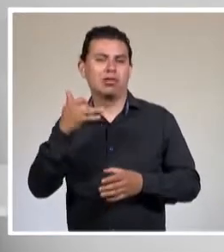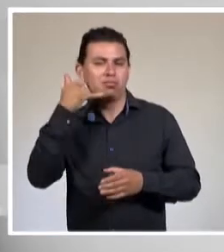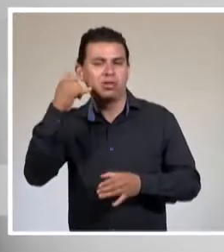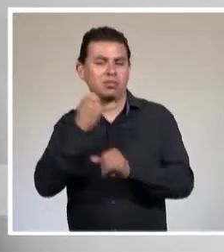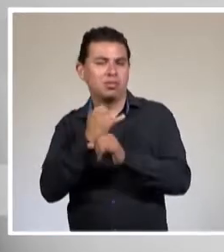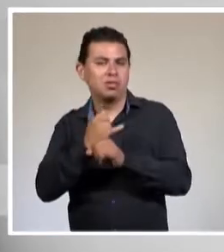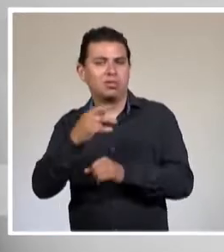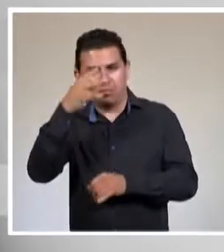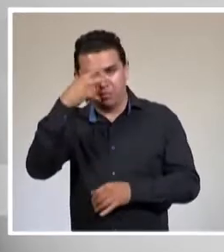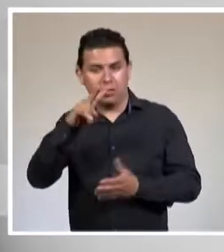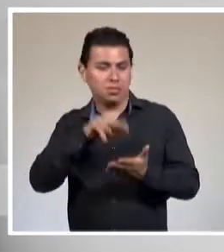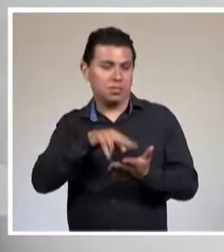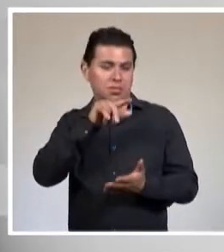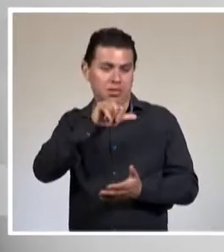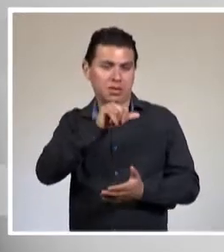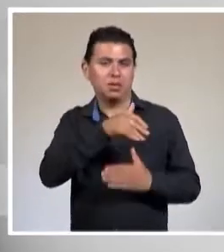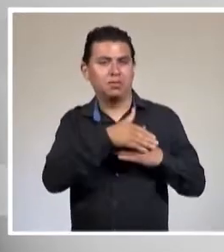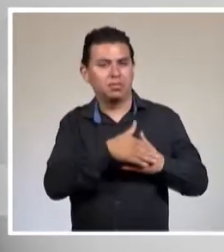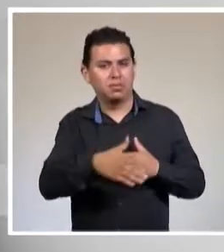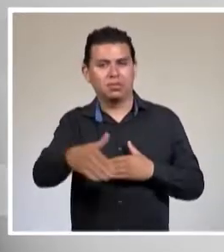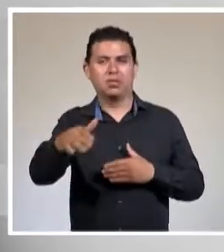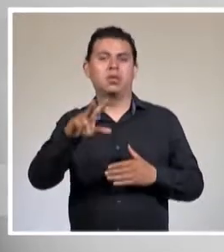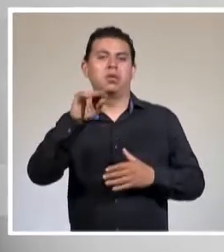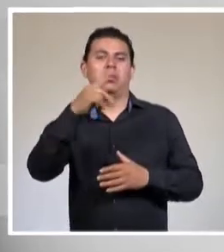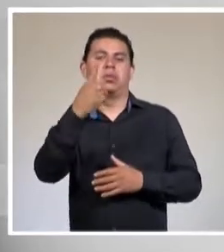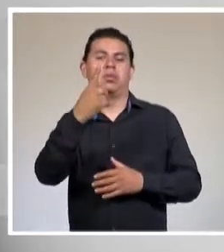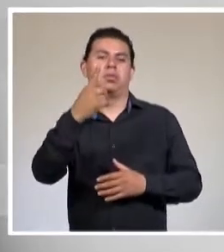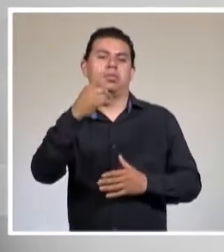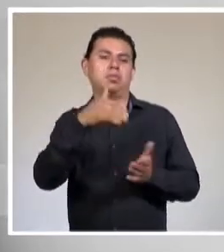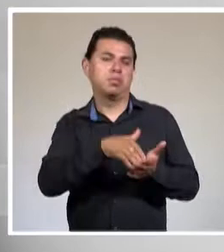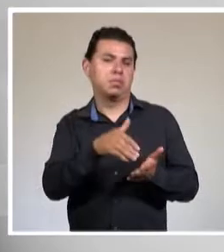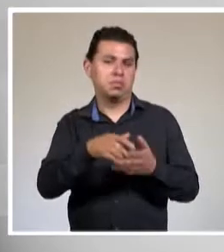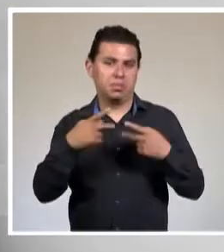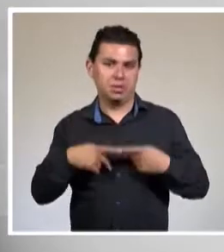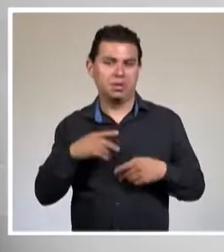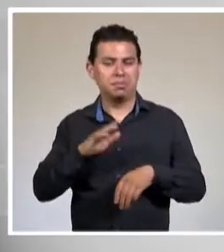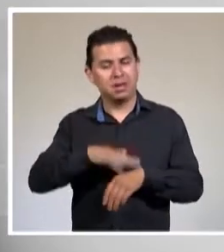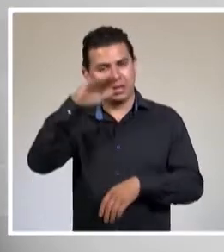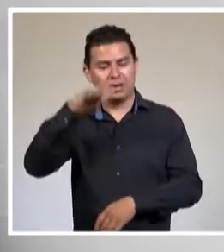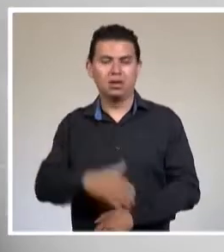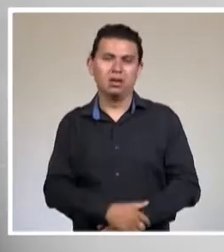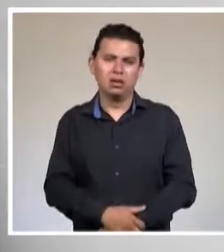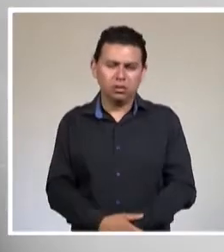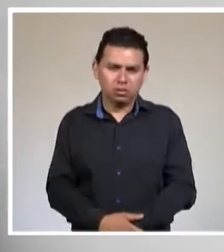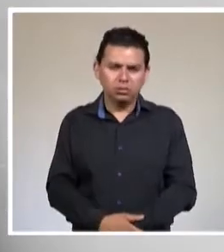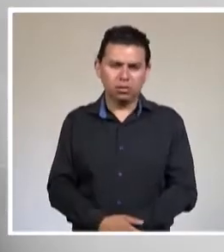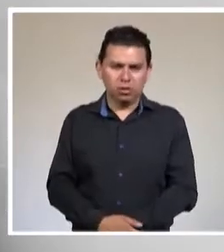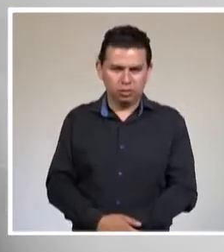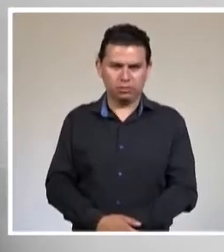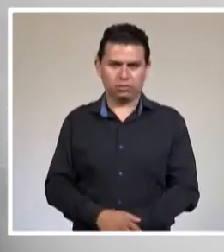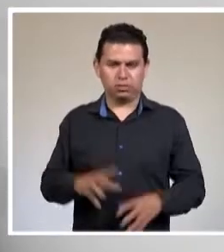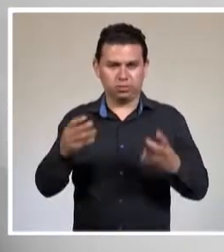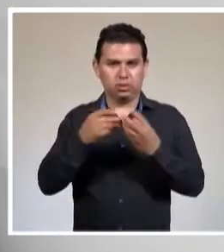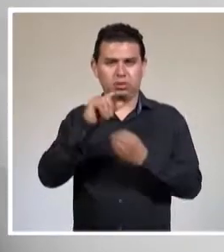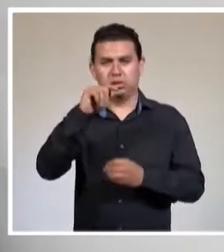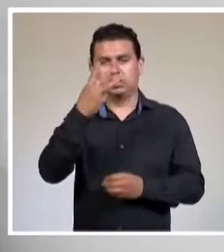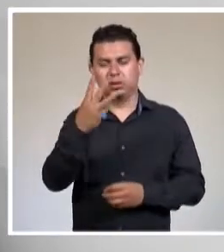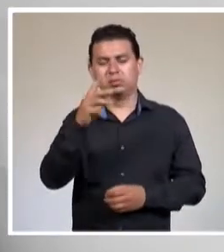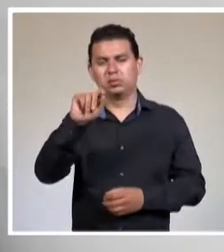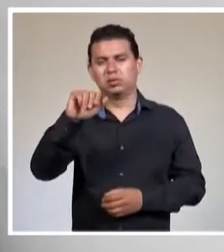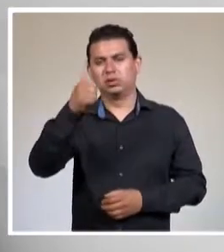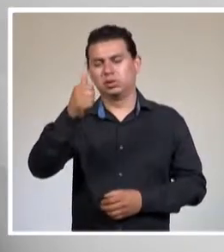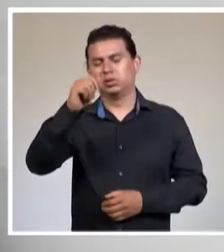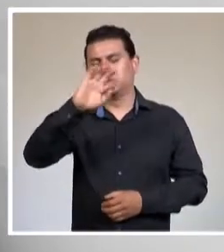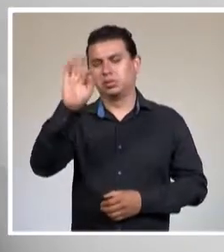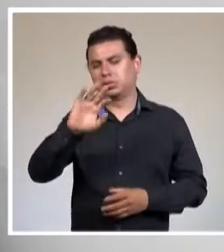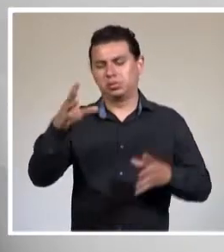que en 2016 estaba en 81 millones de personas que representaba 73.6 por ciento